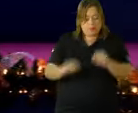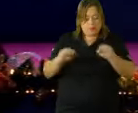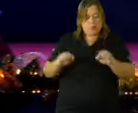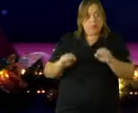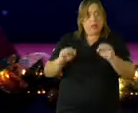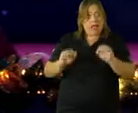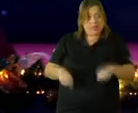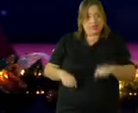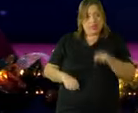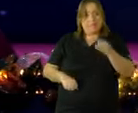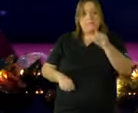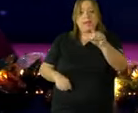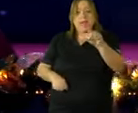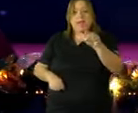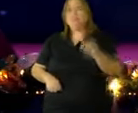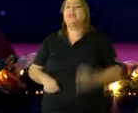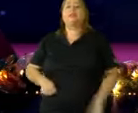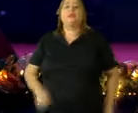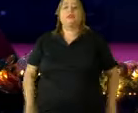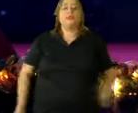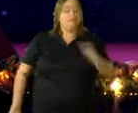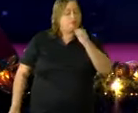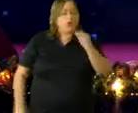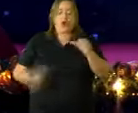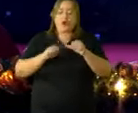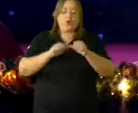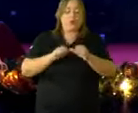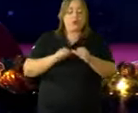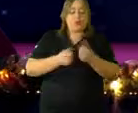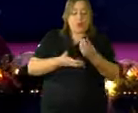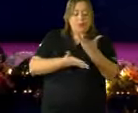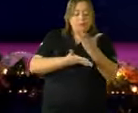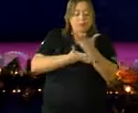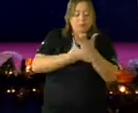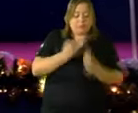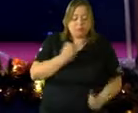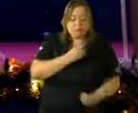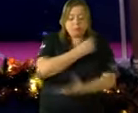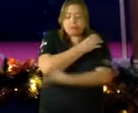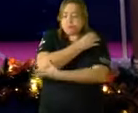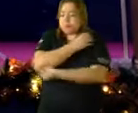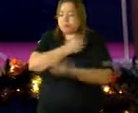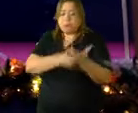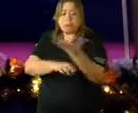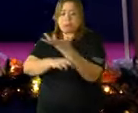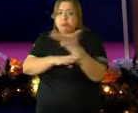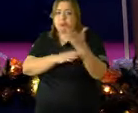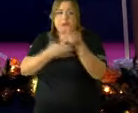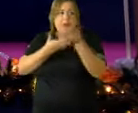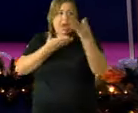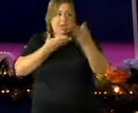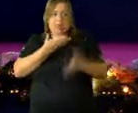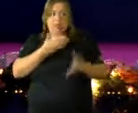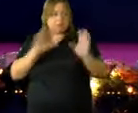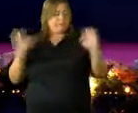siguen enfermos, siguen desesperados, siguen sin dinero, siguen pobres, siguen fracasados. ¿Por qué?